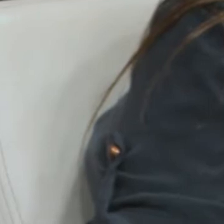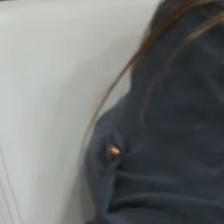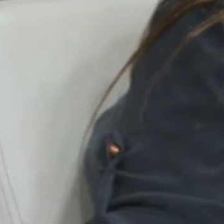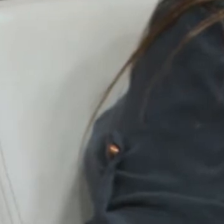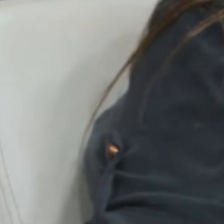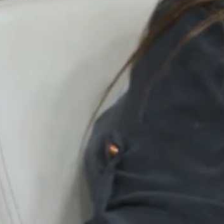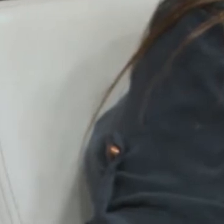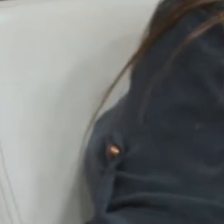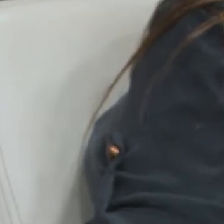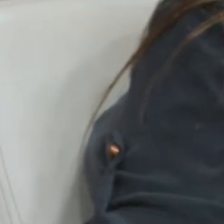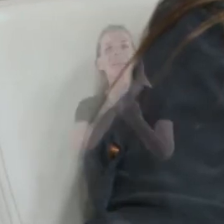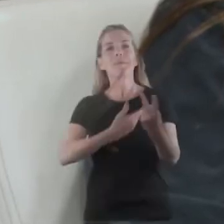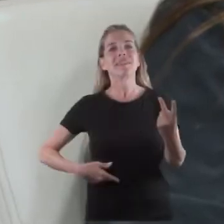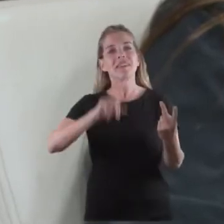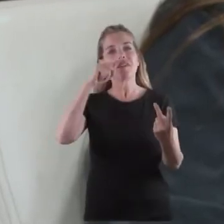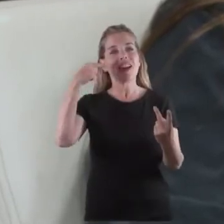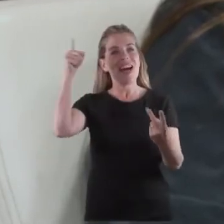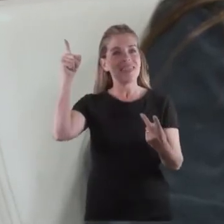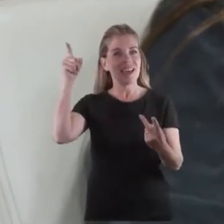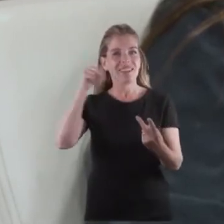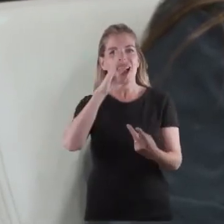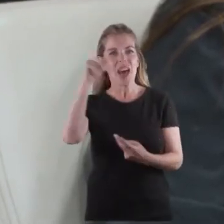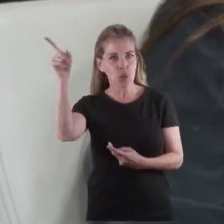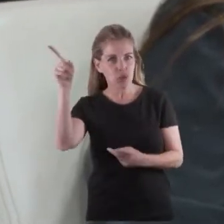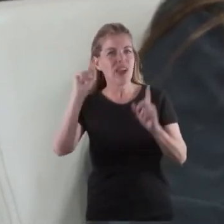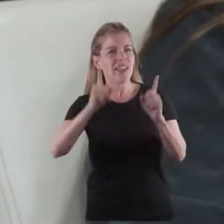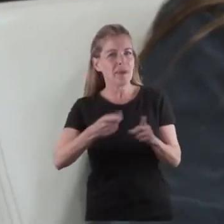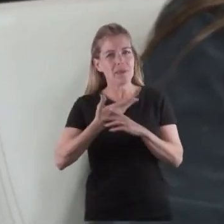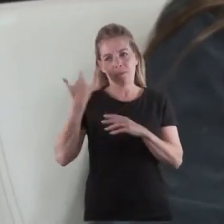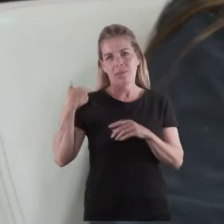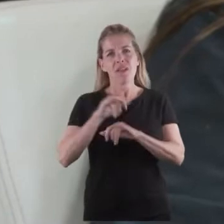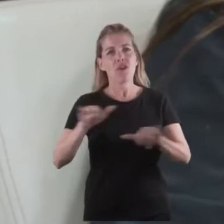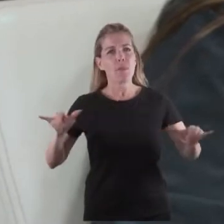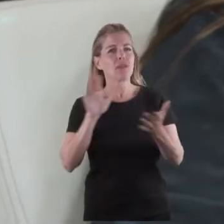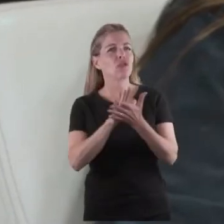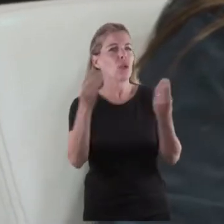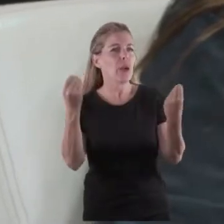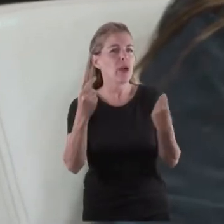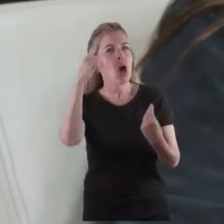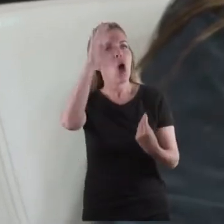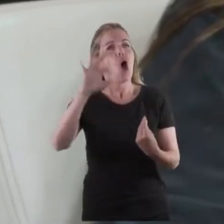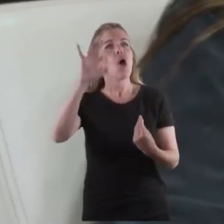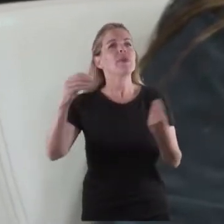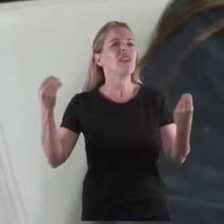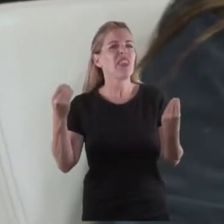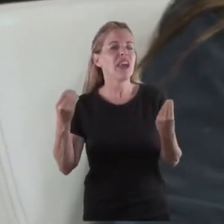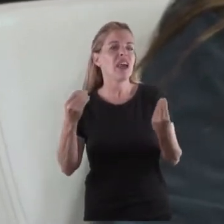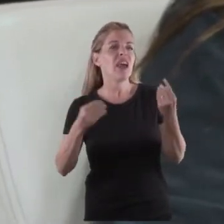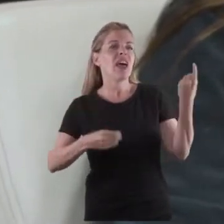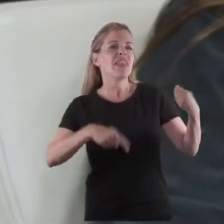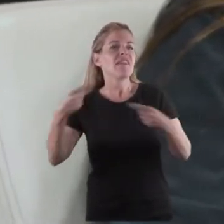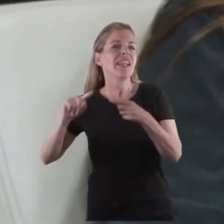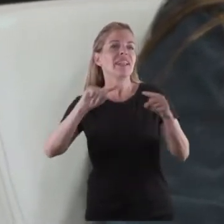rusia y lo que se conoció en las últimas horas respecto de la posición del departamento de estado de funcionarios